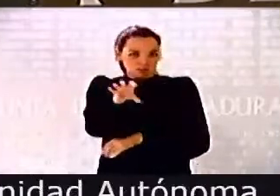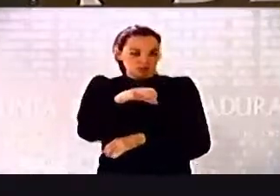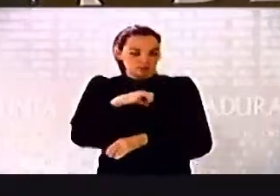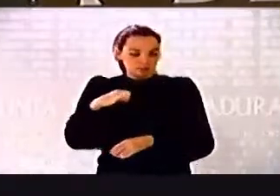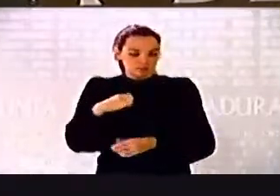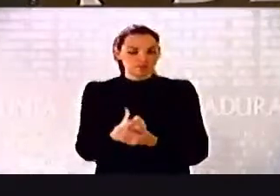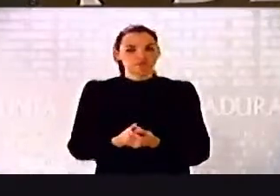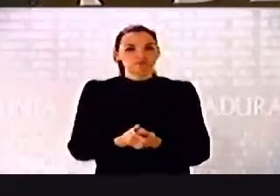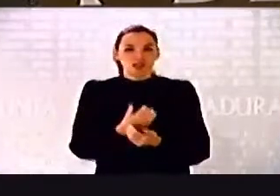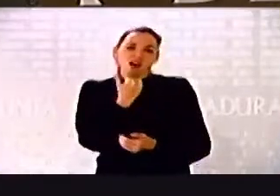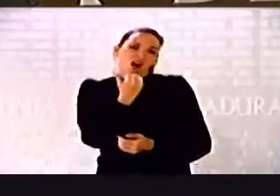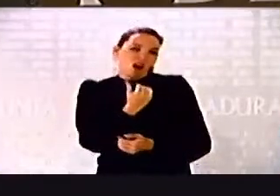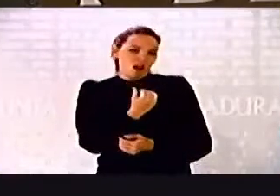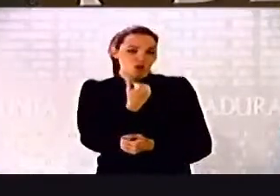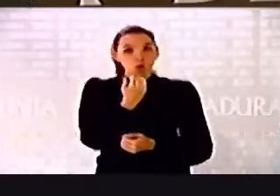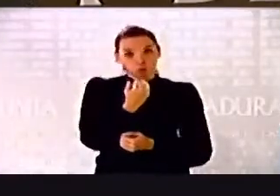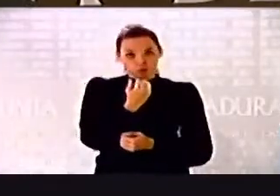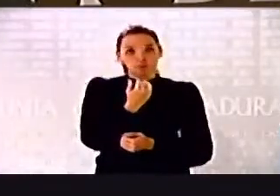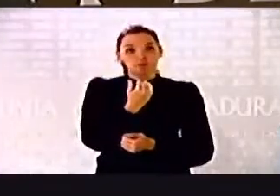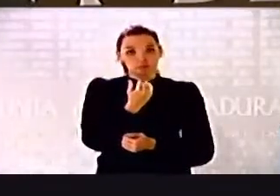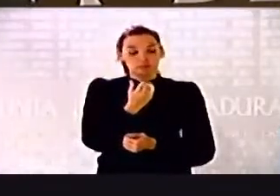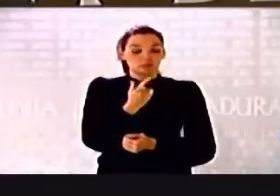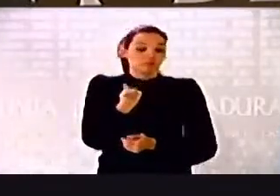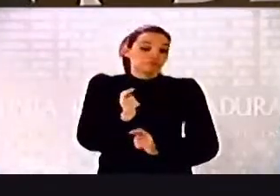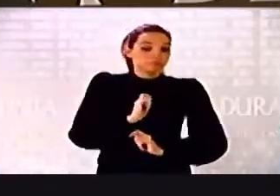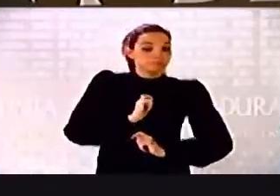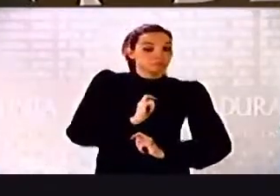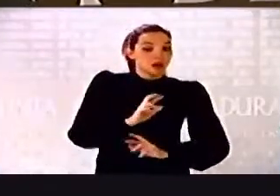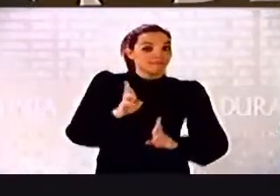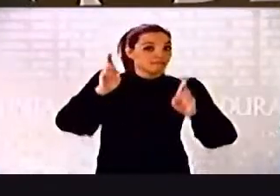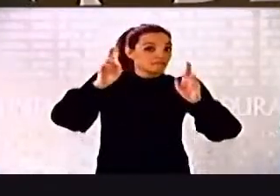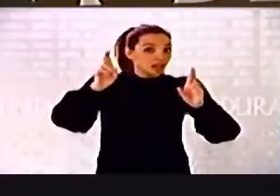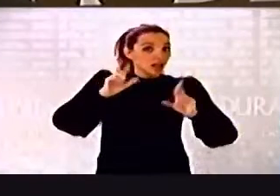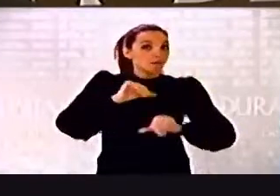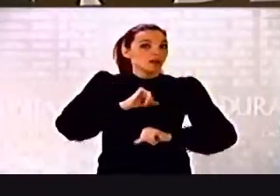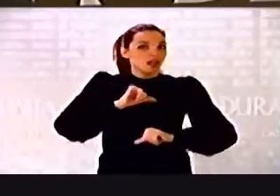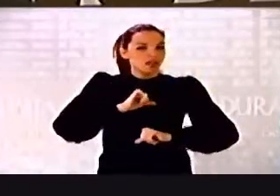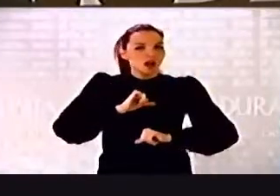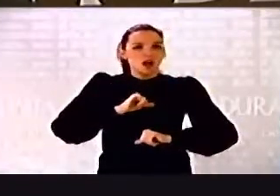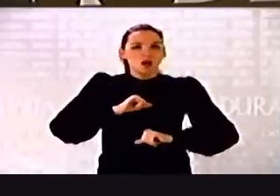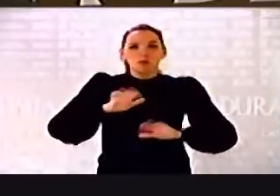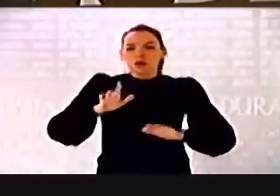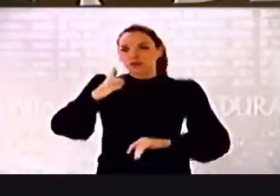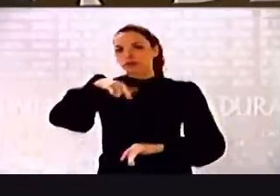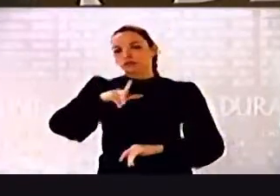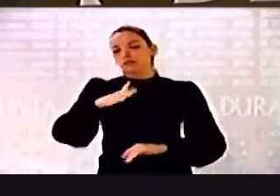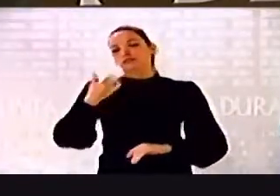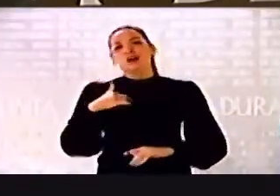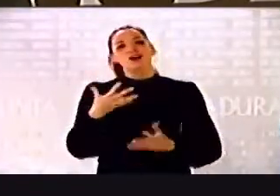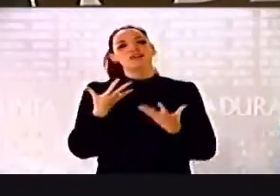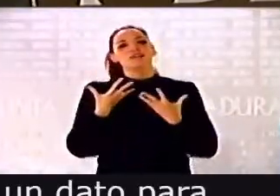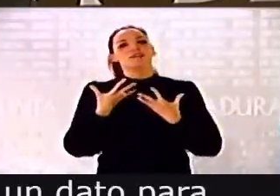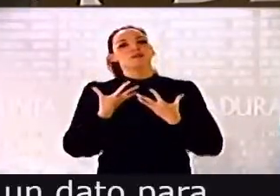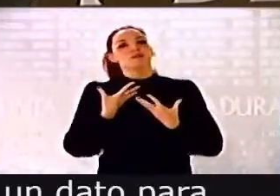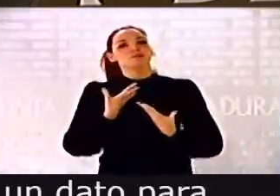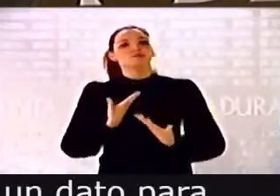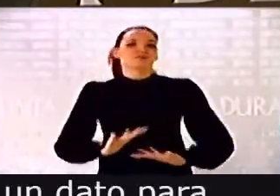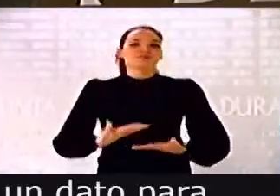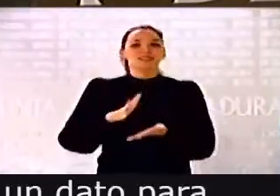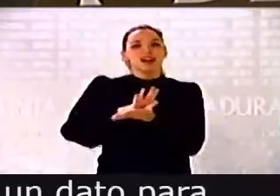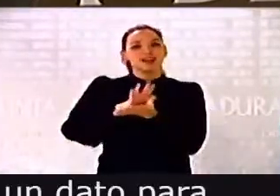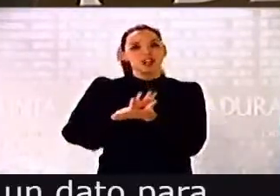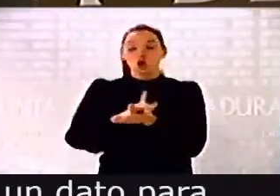es un dato para la esperanza, pero en ningún caso un dato para bajar la guardia y para adoptar las